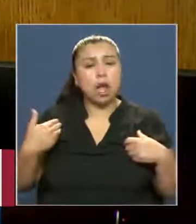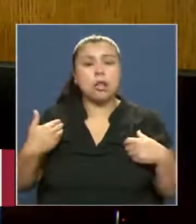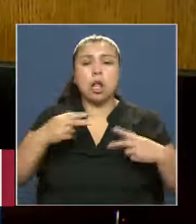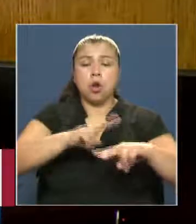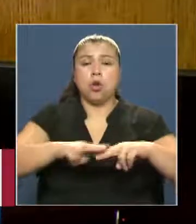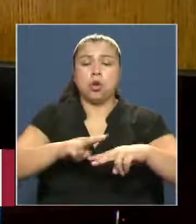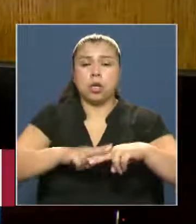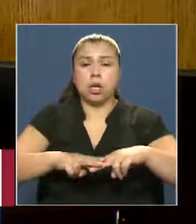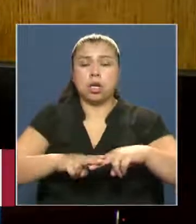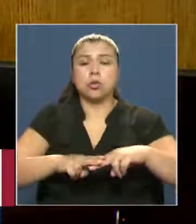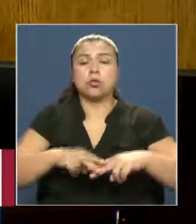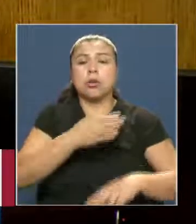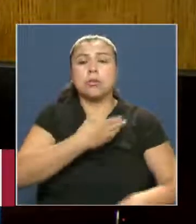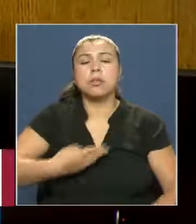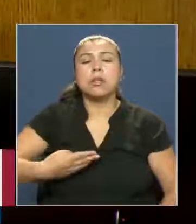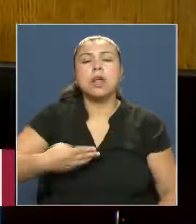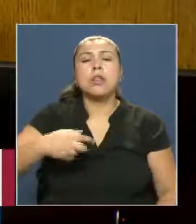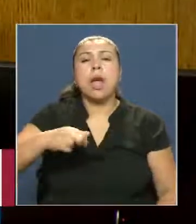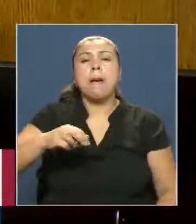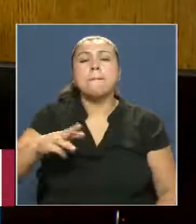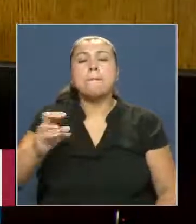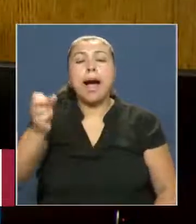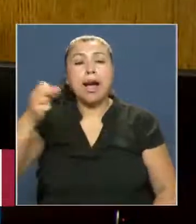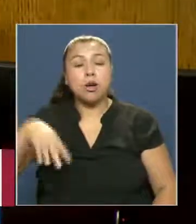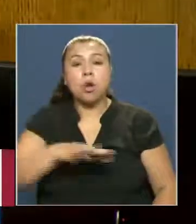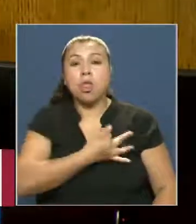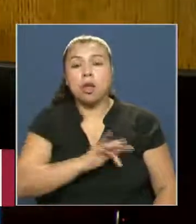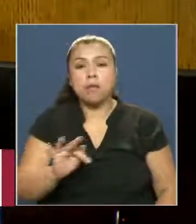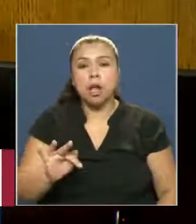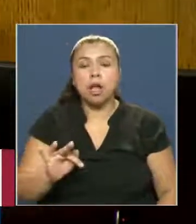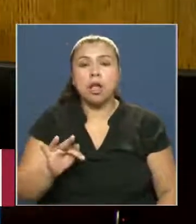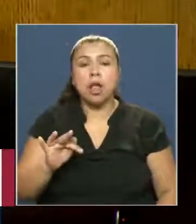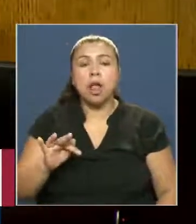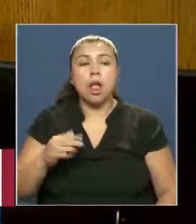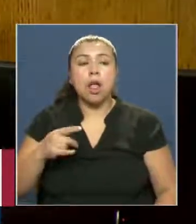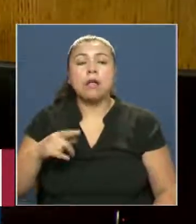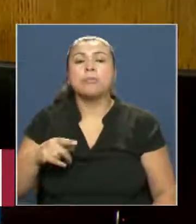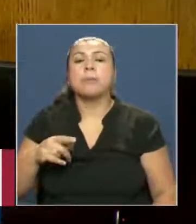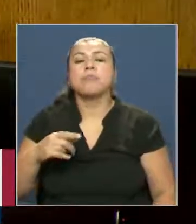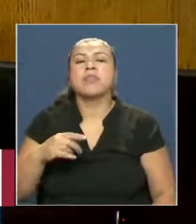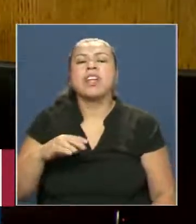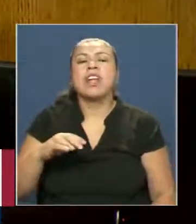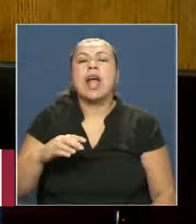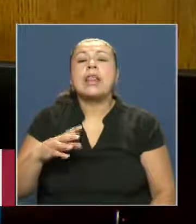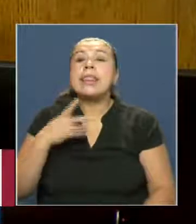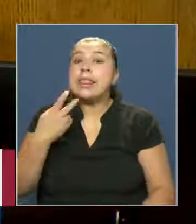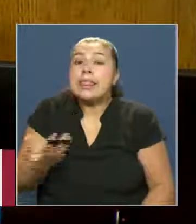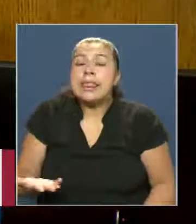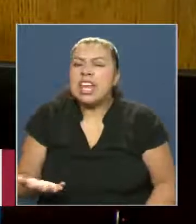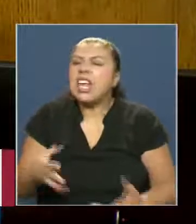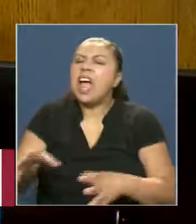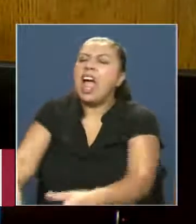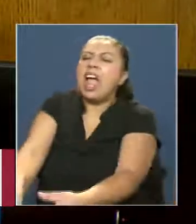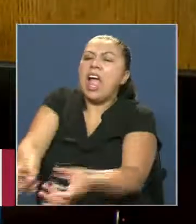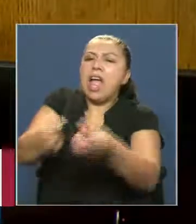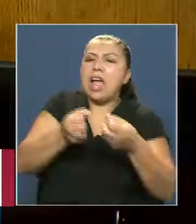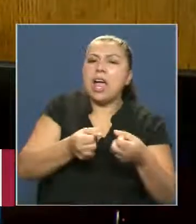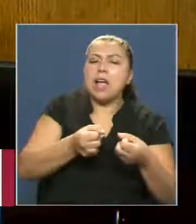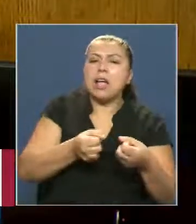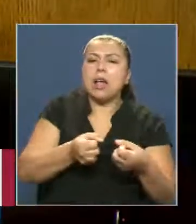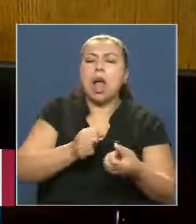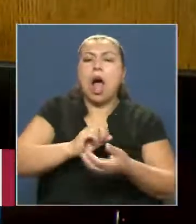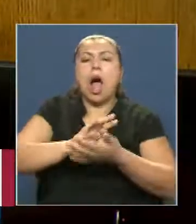Macron, liberal de centro, de expropiar, repito bien, expropiar a todos